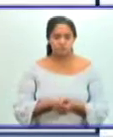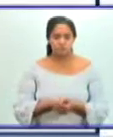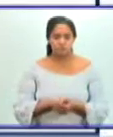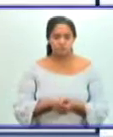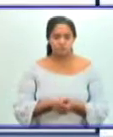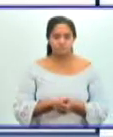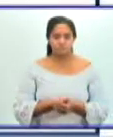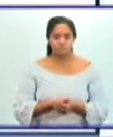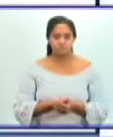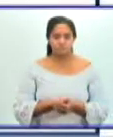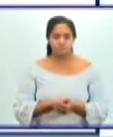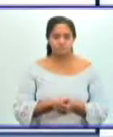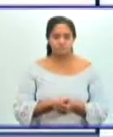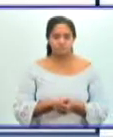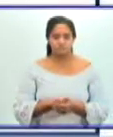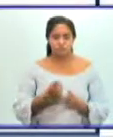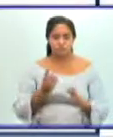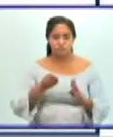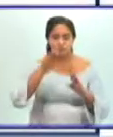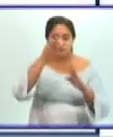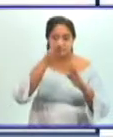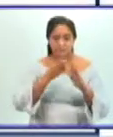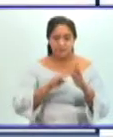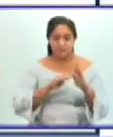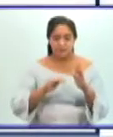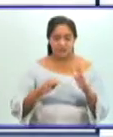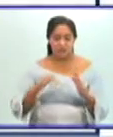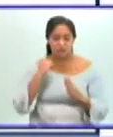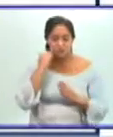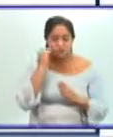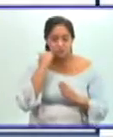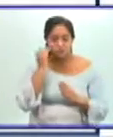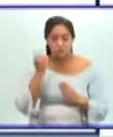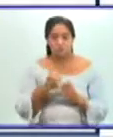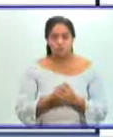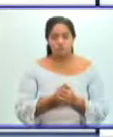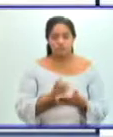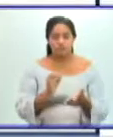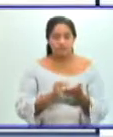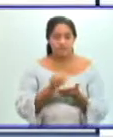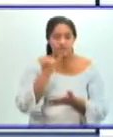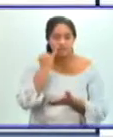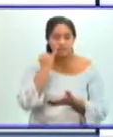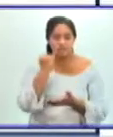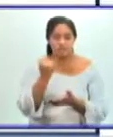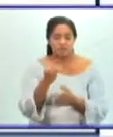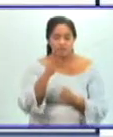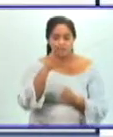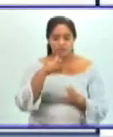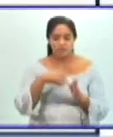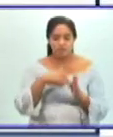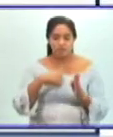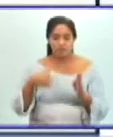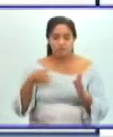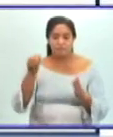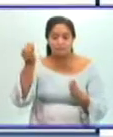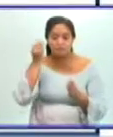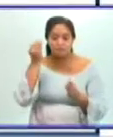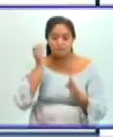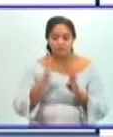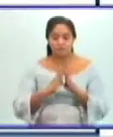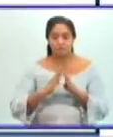Estoy marcando en tu figura e identificando los segmentos que conoces las distancias para